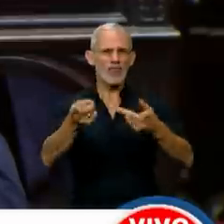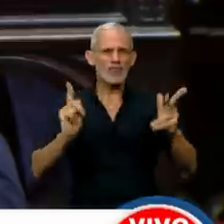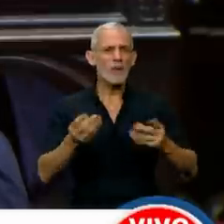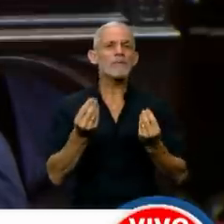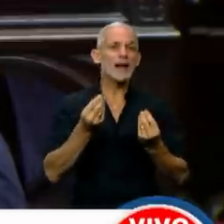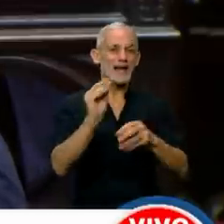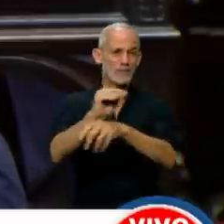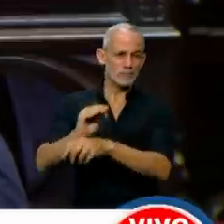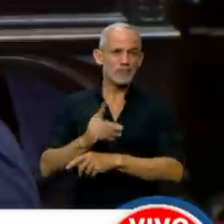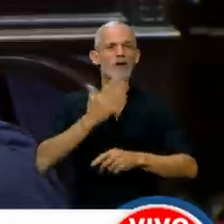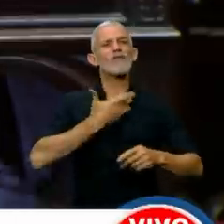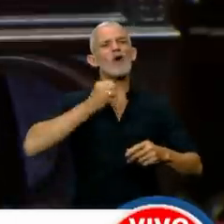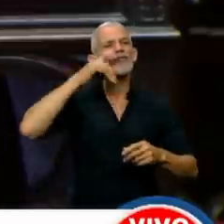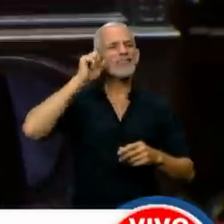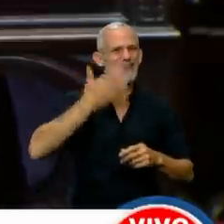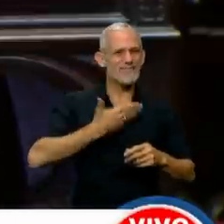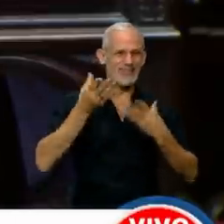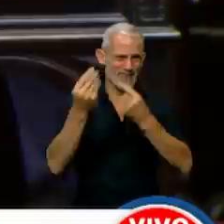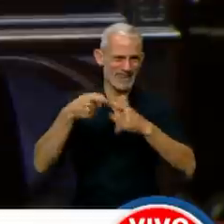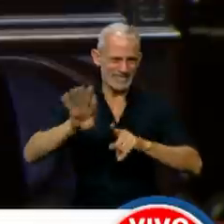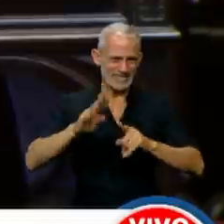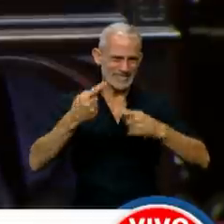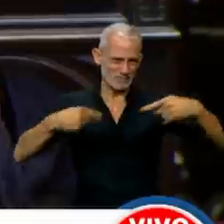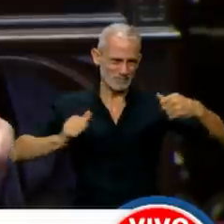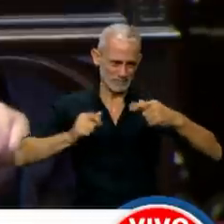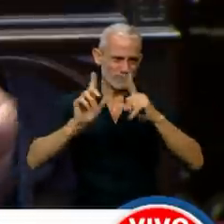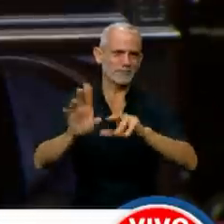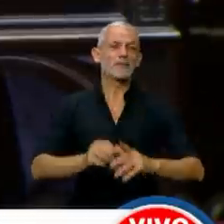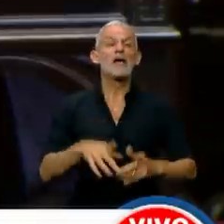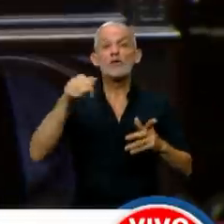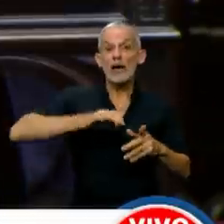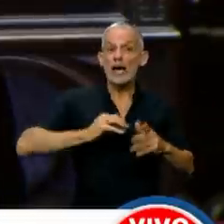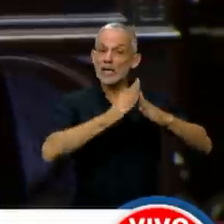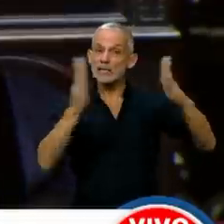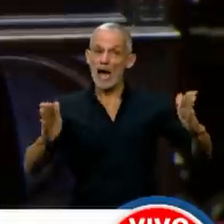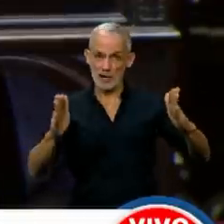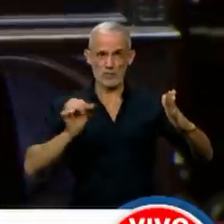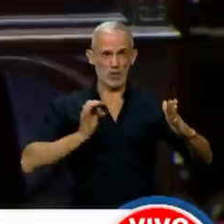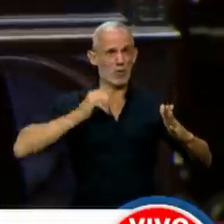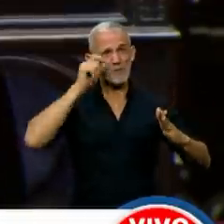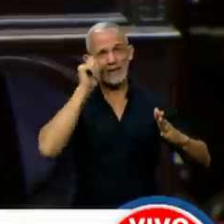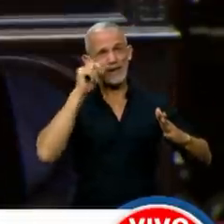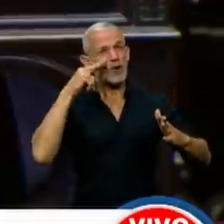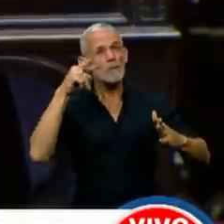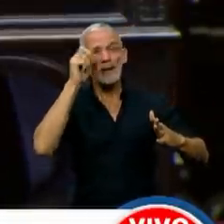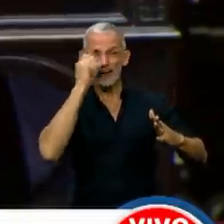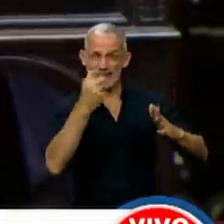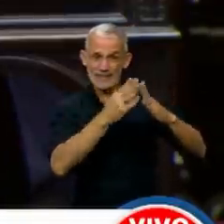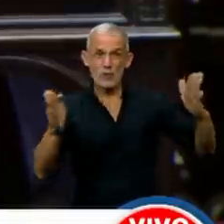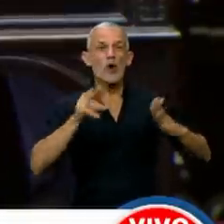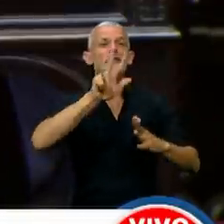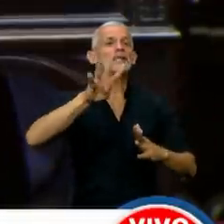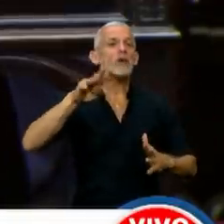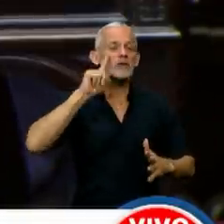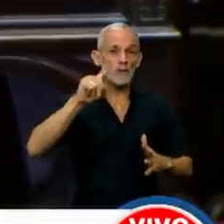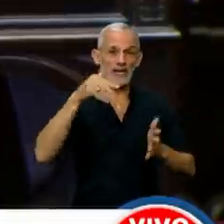financiamiento del fondes del fondo de la defensa eso permitió que en este año presupuestario en el 2021 34